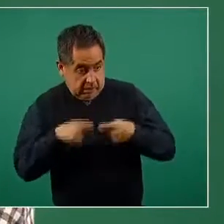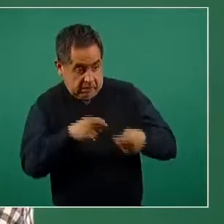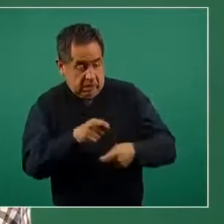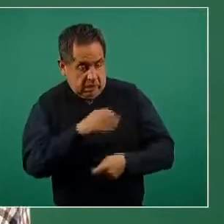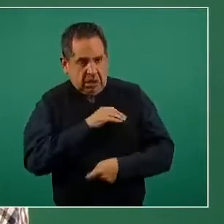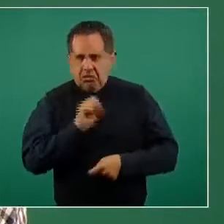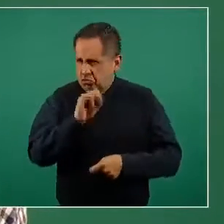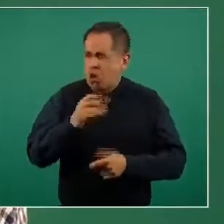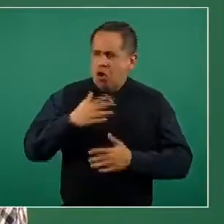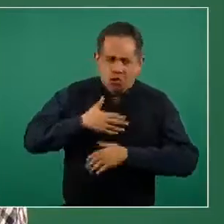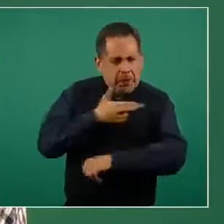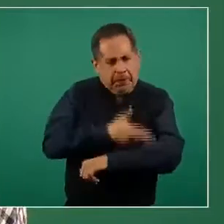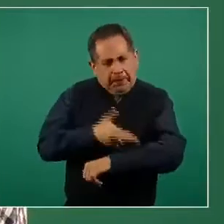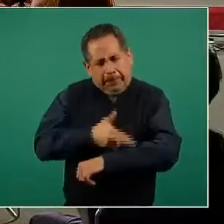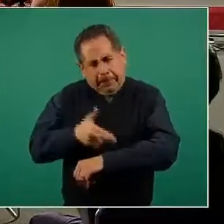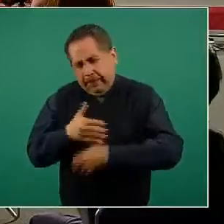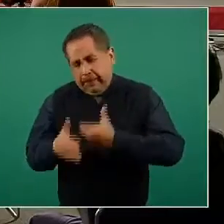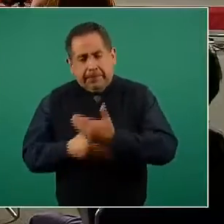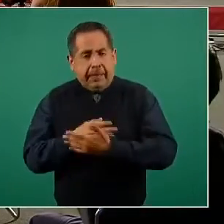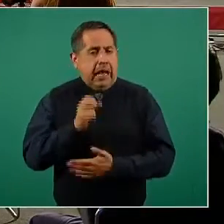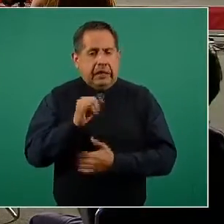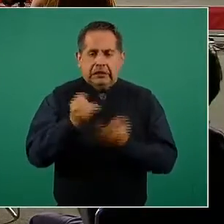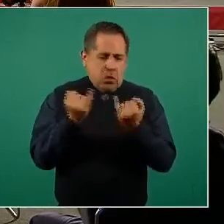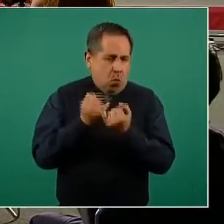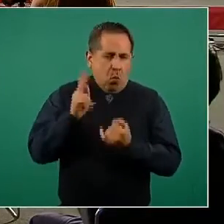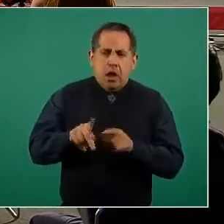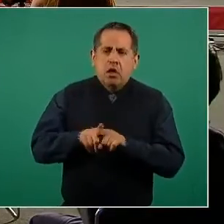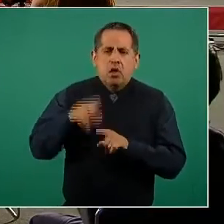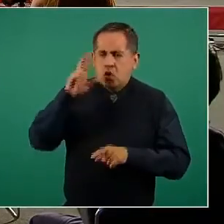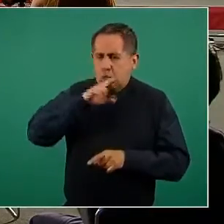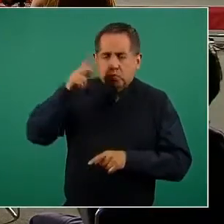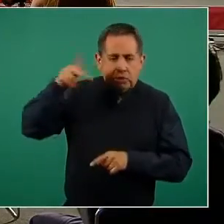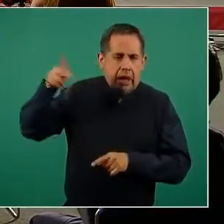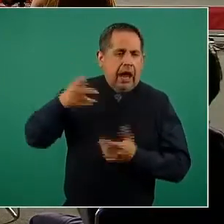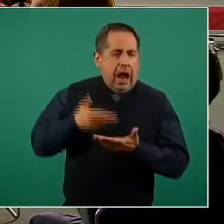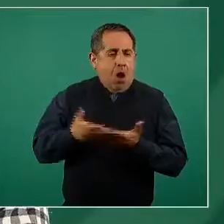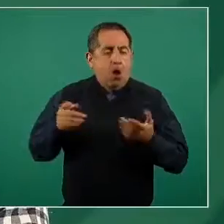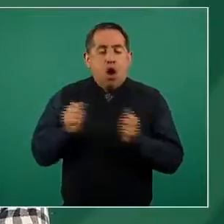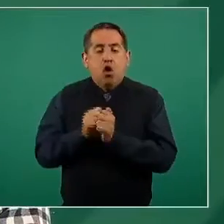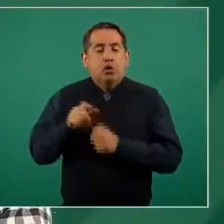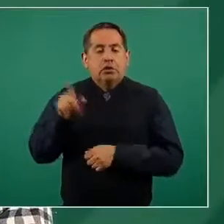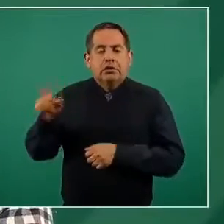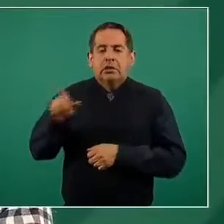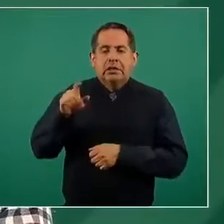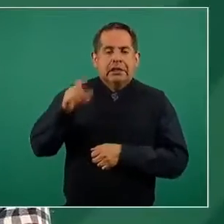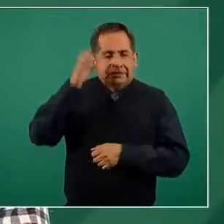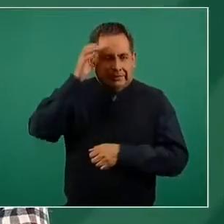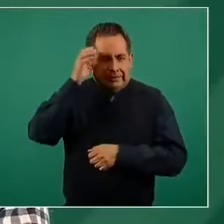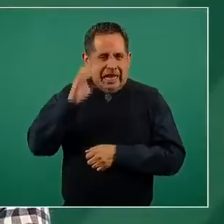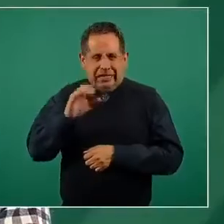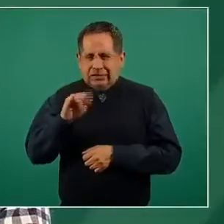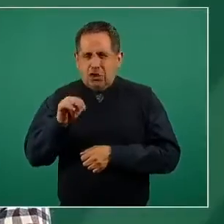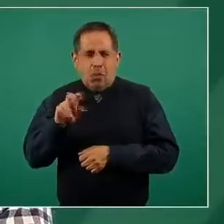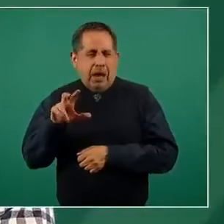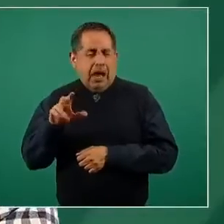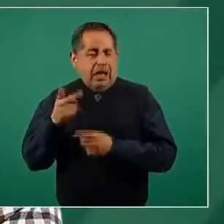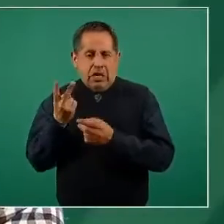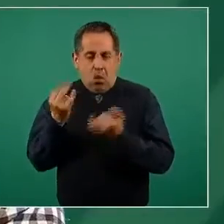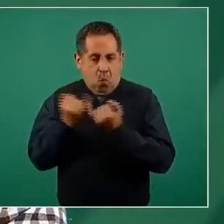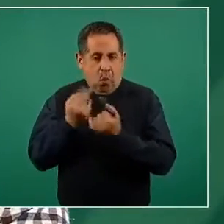esa autoridad en términos legales. Así se hizo con Sputnik y ahora se hace con Sinovac exactamente el mismo